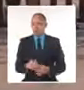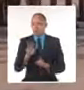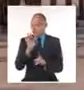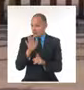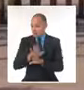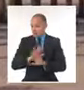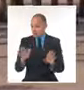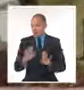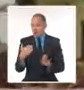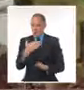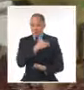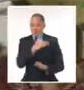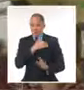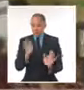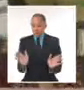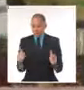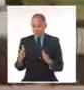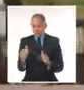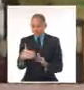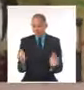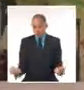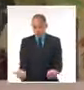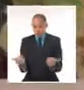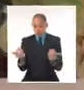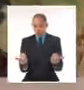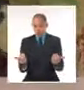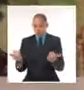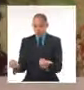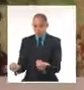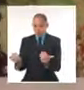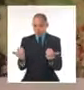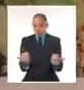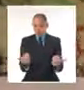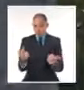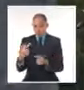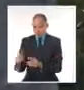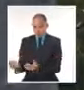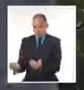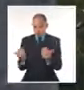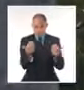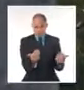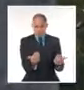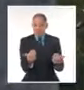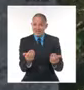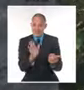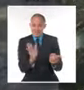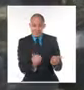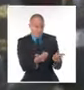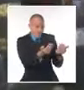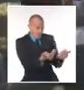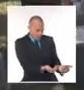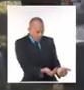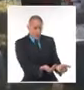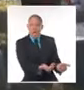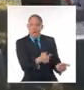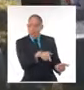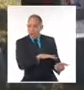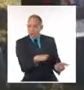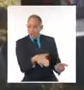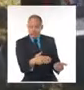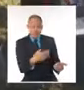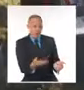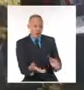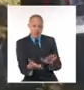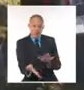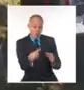inhumación, donde los osarios con los restos de los 19 guerrilleros fueron depositados en los nichos y en su honor retumbaron entre las lomas de la